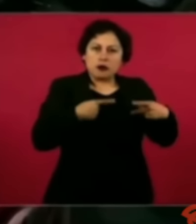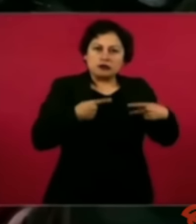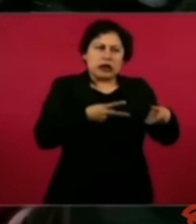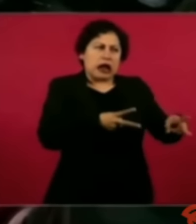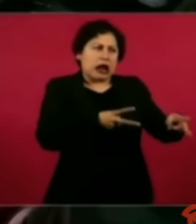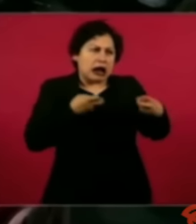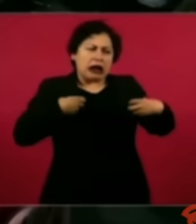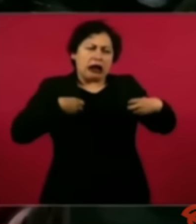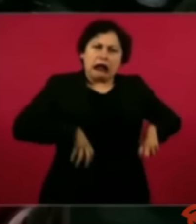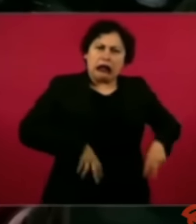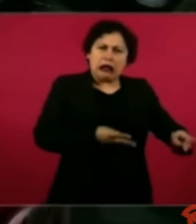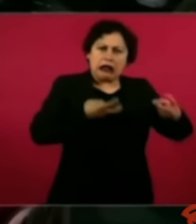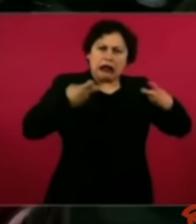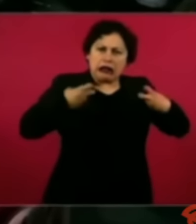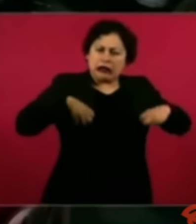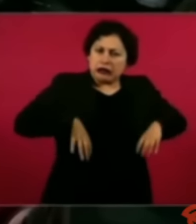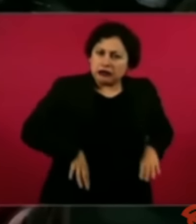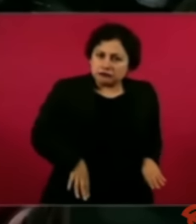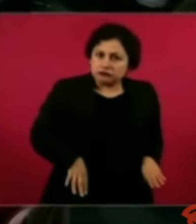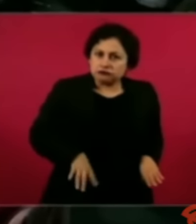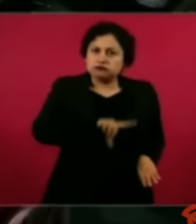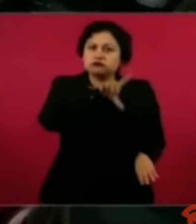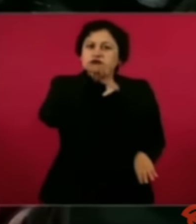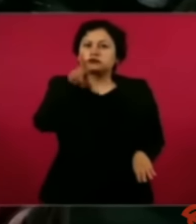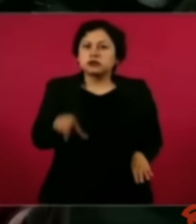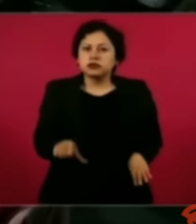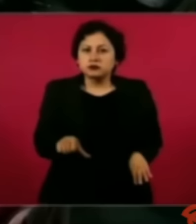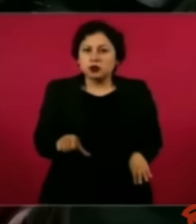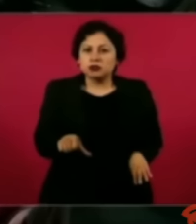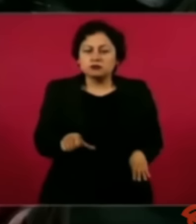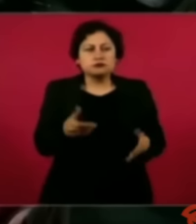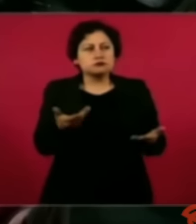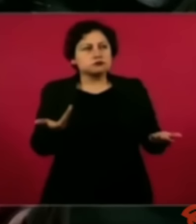histórico, con lo que nos dejaron,